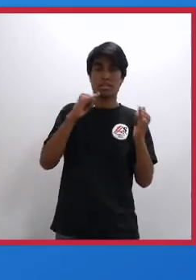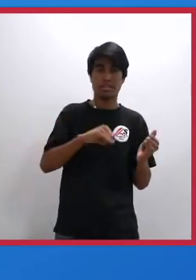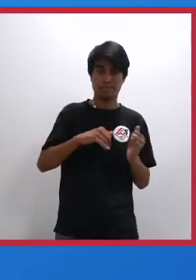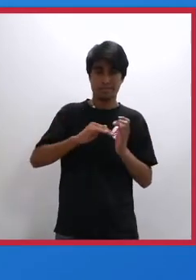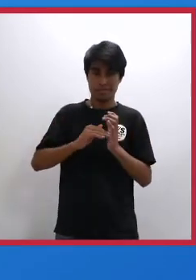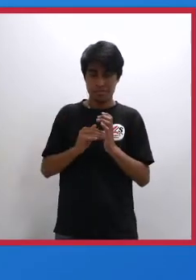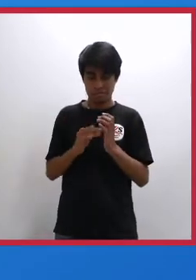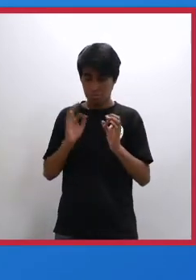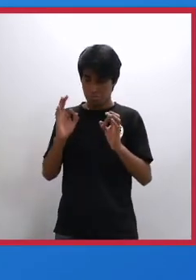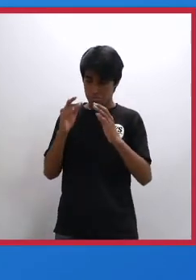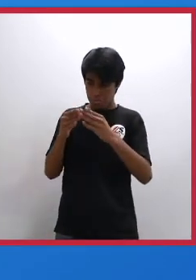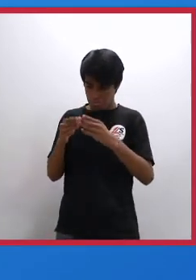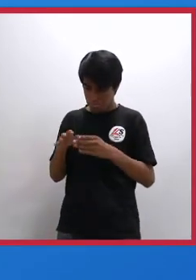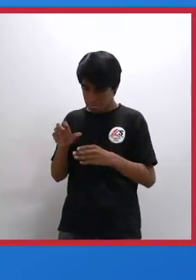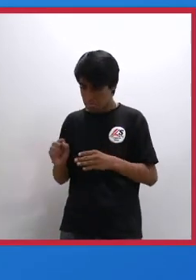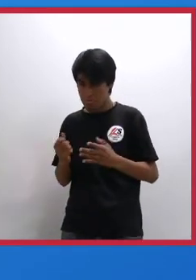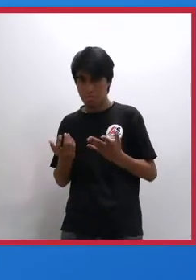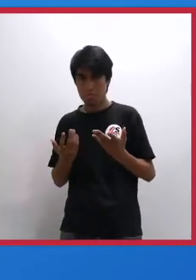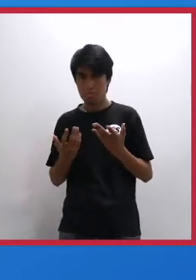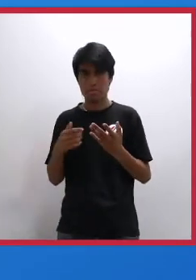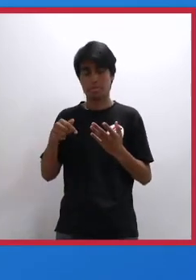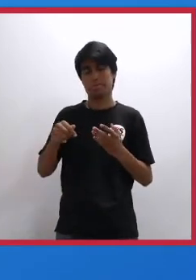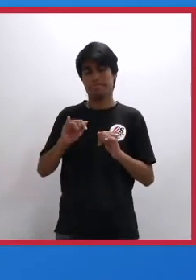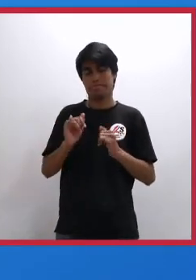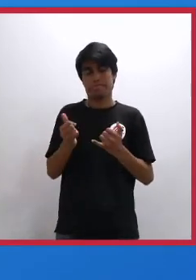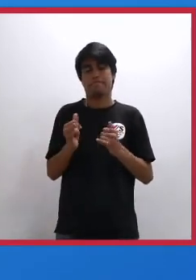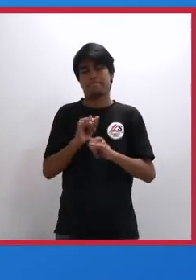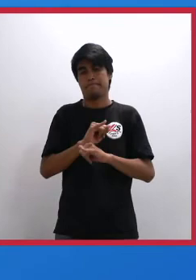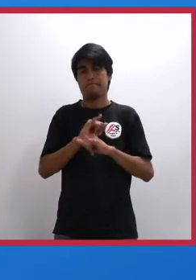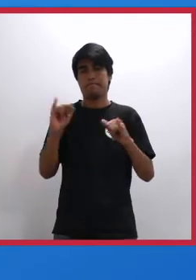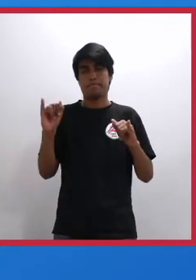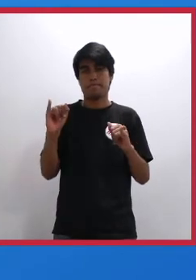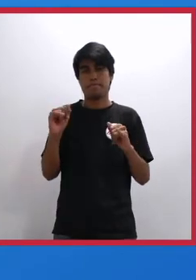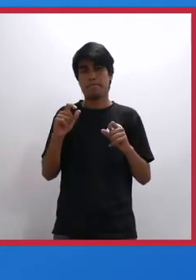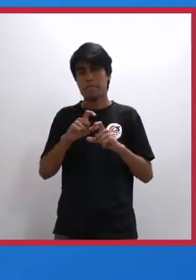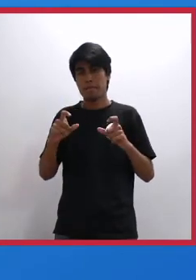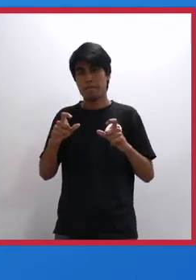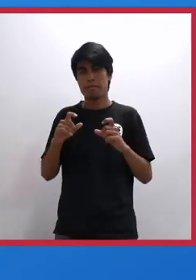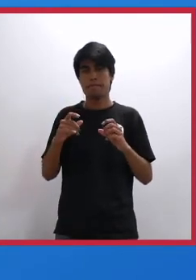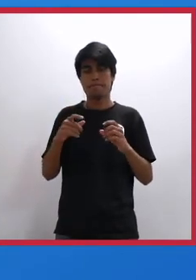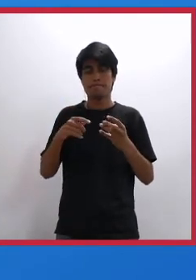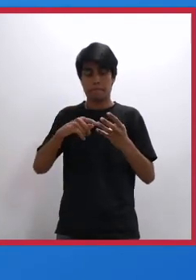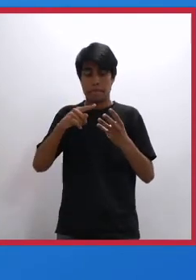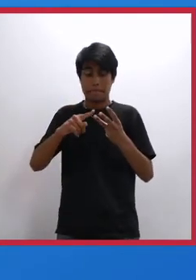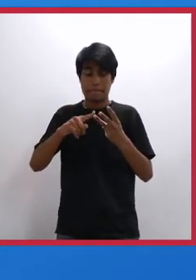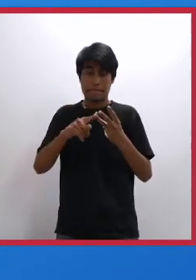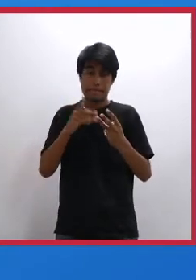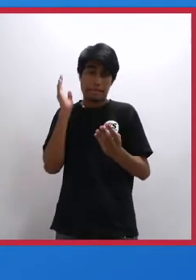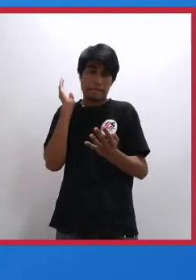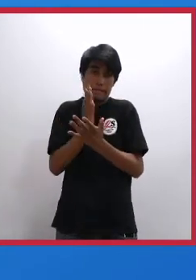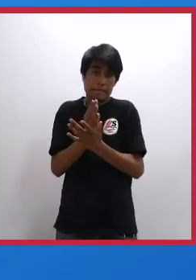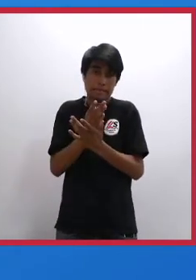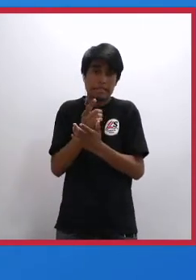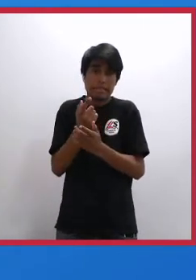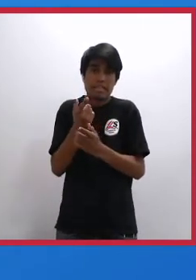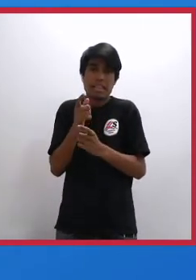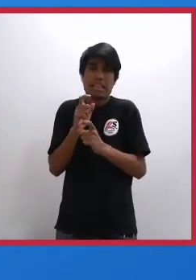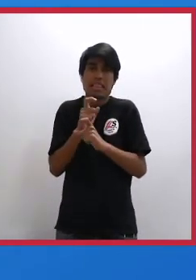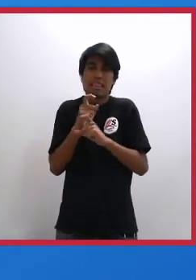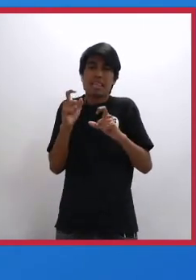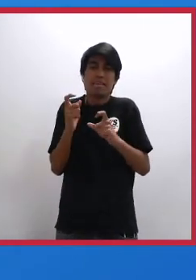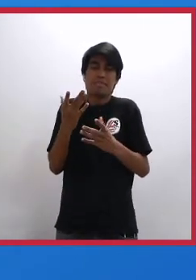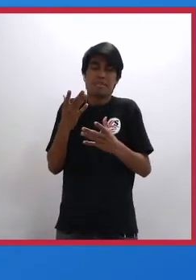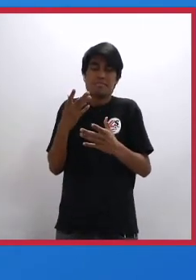hoy. Hoy concluimos nuestra charla con esta tercera clase, por así